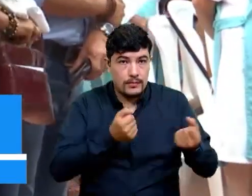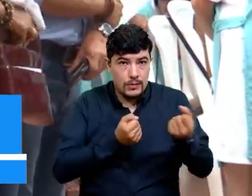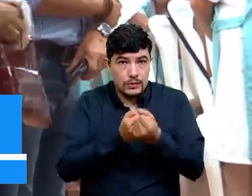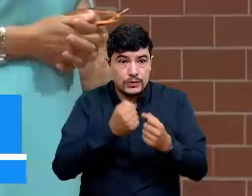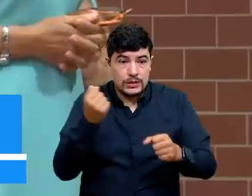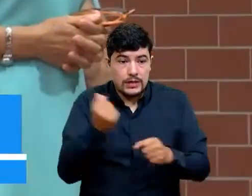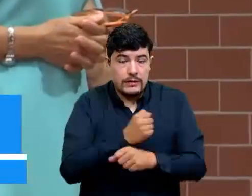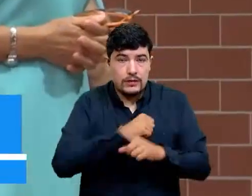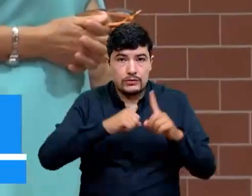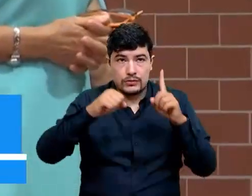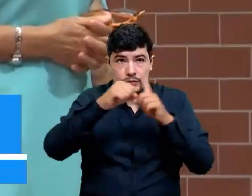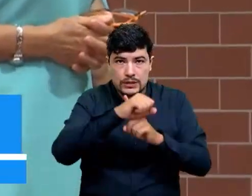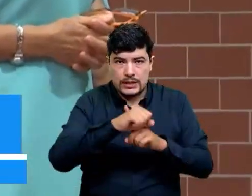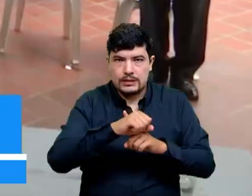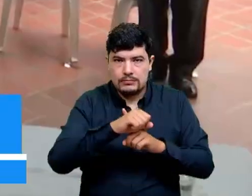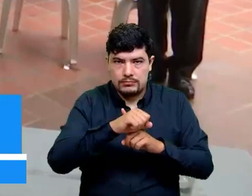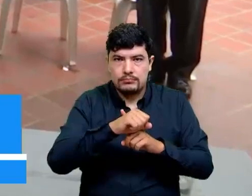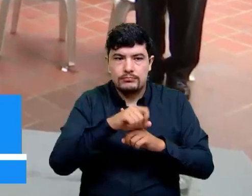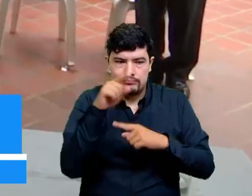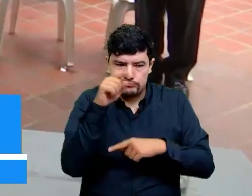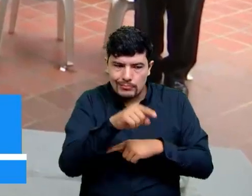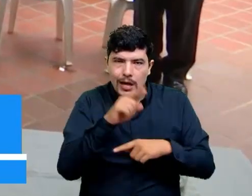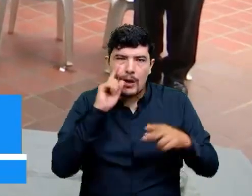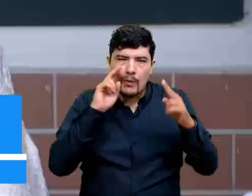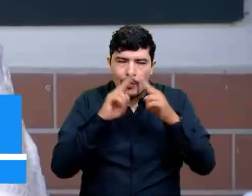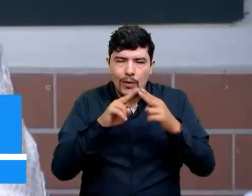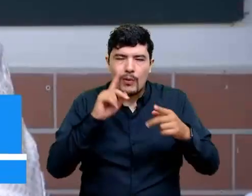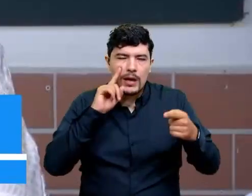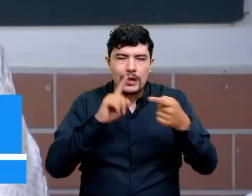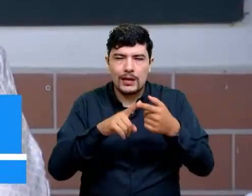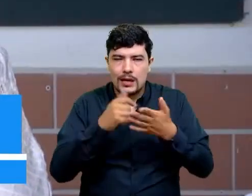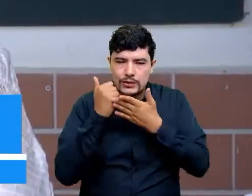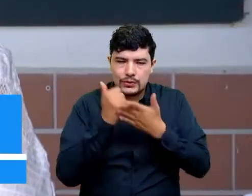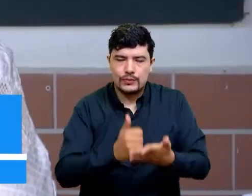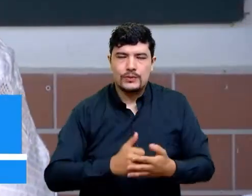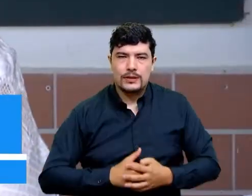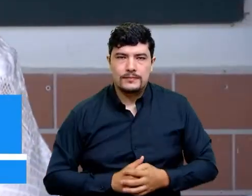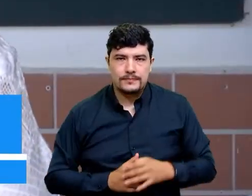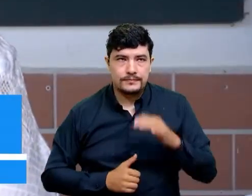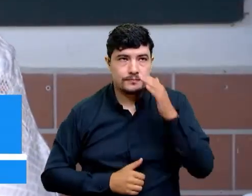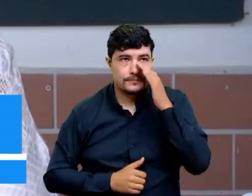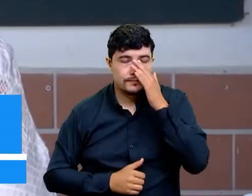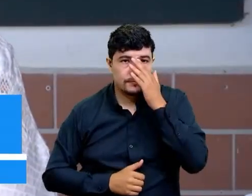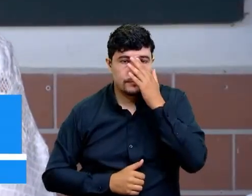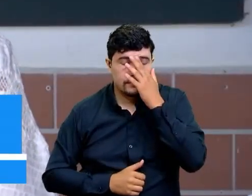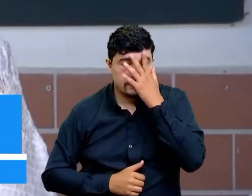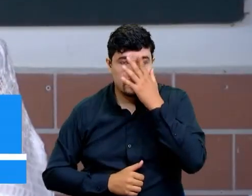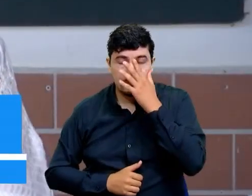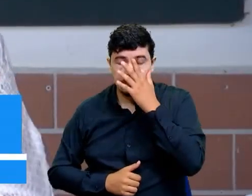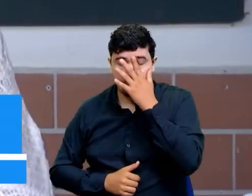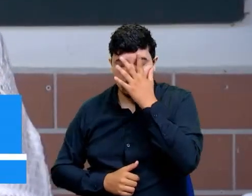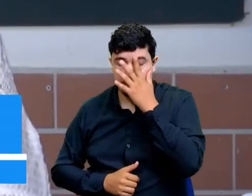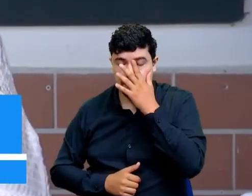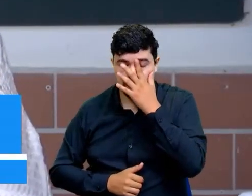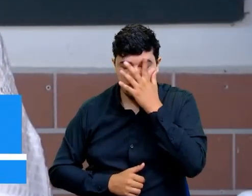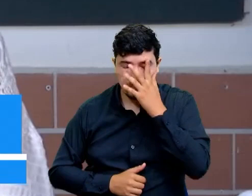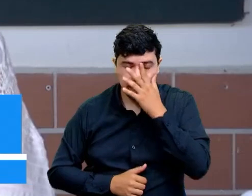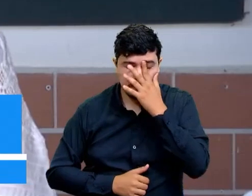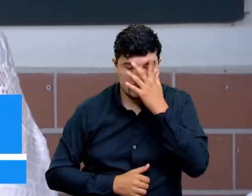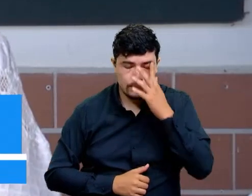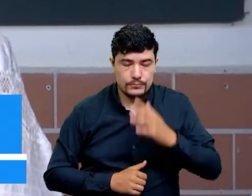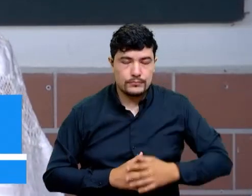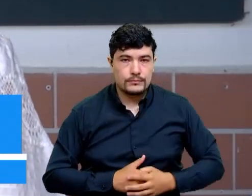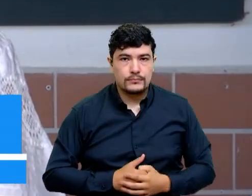que no conoce los límites cuando se trata de ayudar. Poder mitigar esta enfermedad que posiblemente de